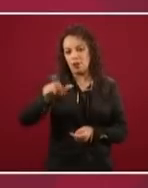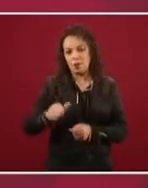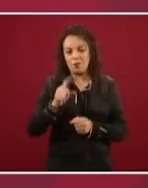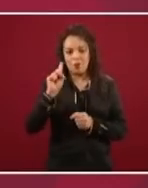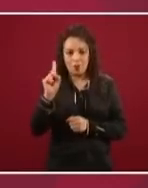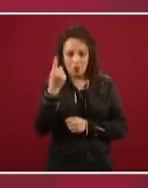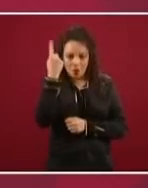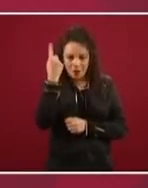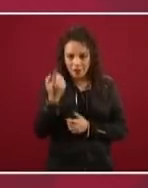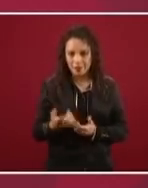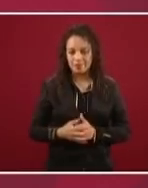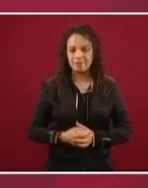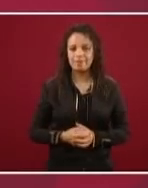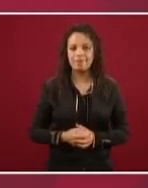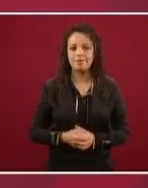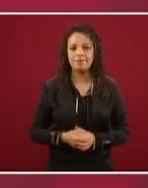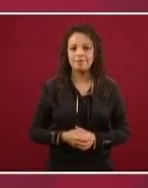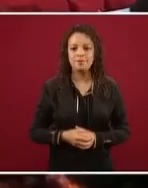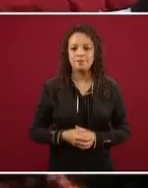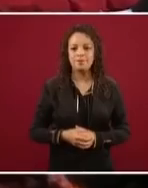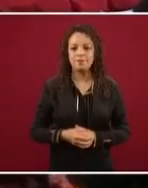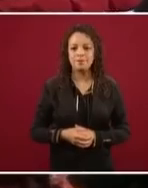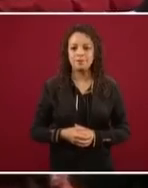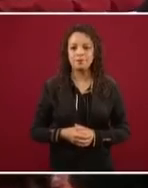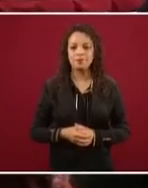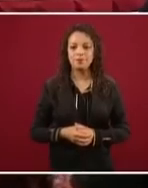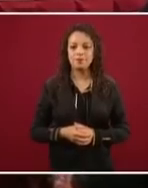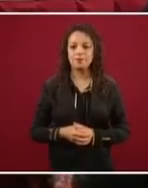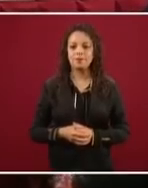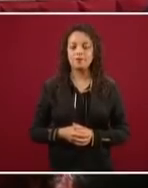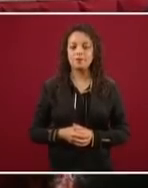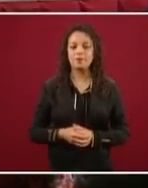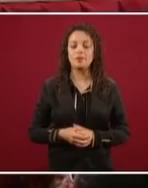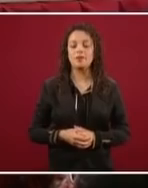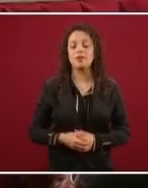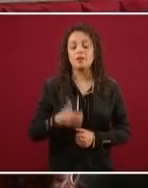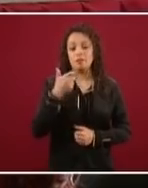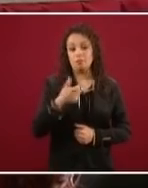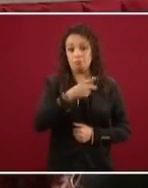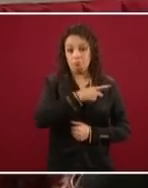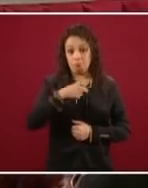no está aumentando la deuda pública